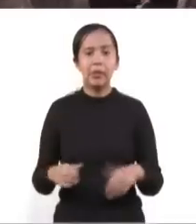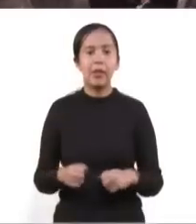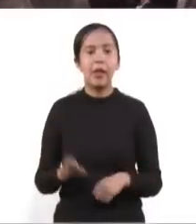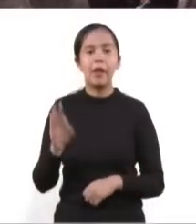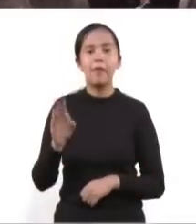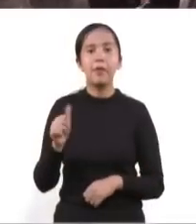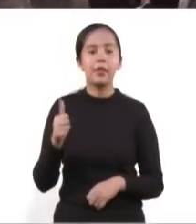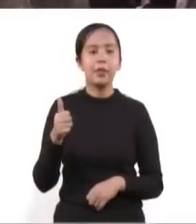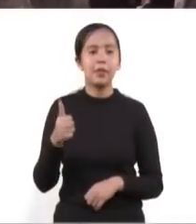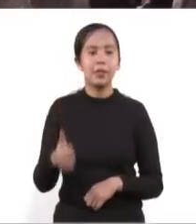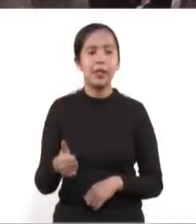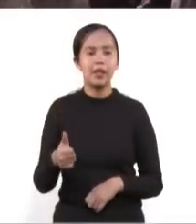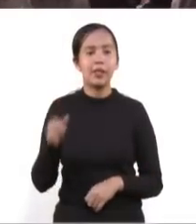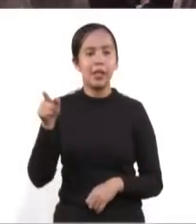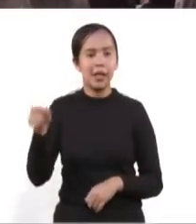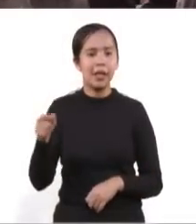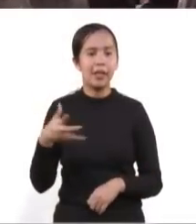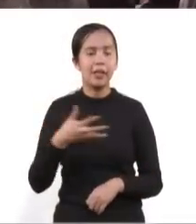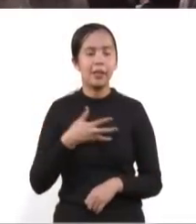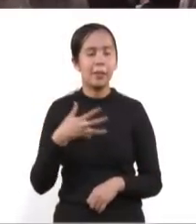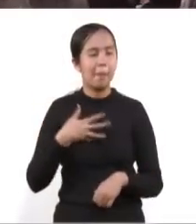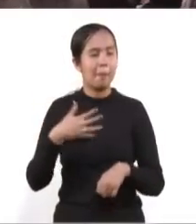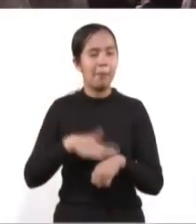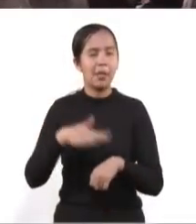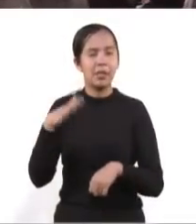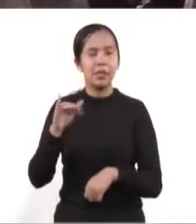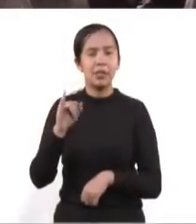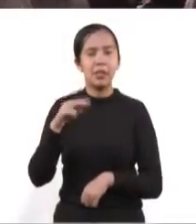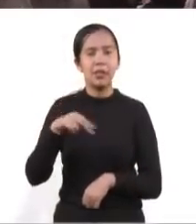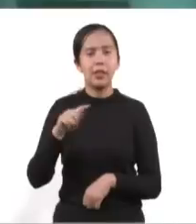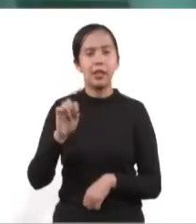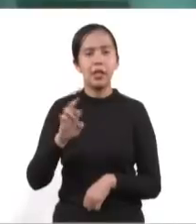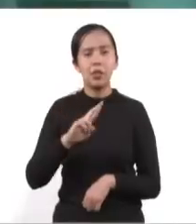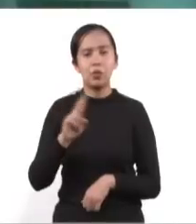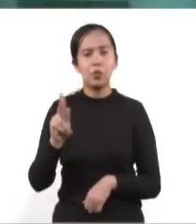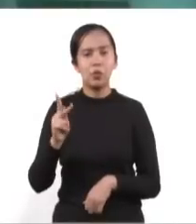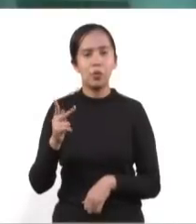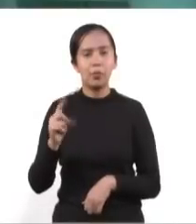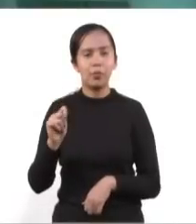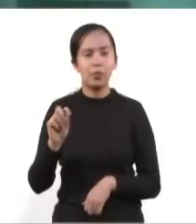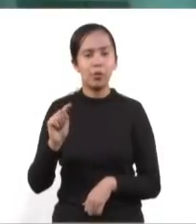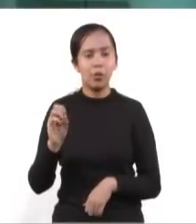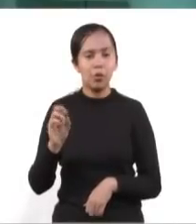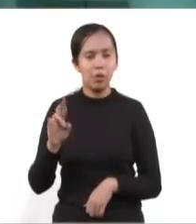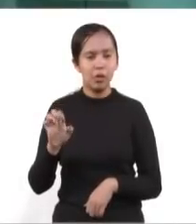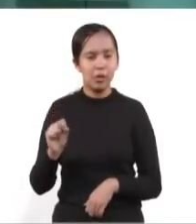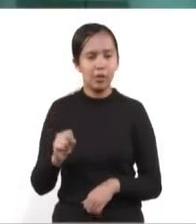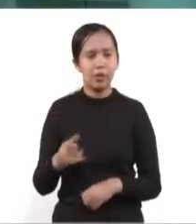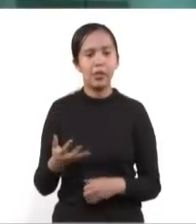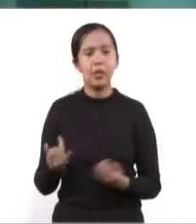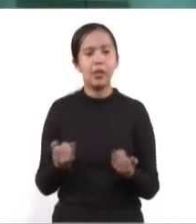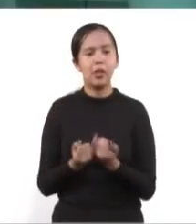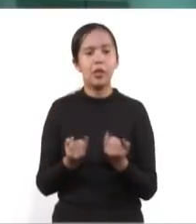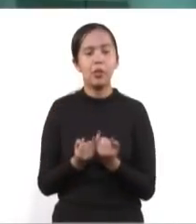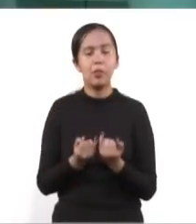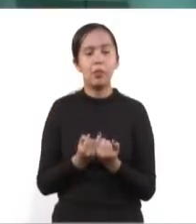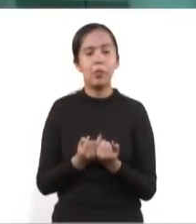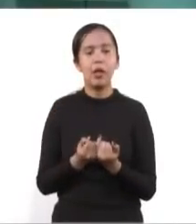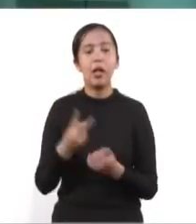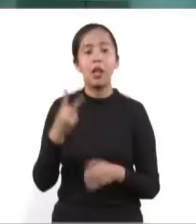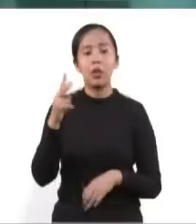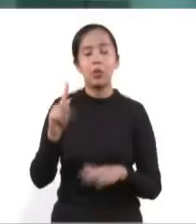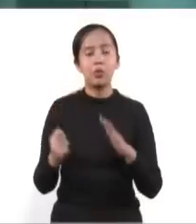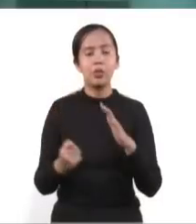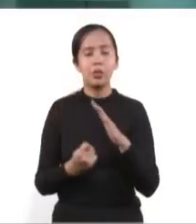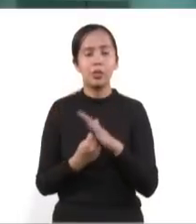de 6 interruptores que tiene precisamente 2 líneas de llegada, un bus de amarre entre 2 de los